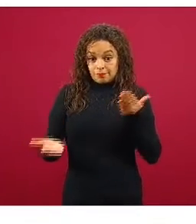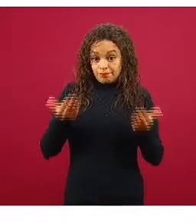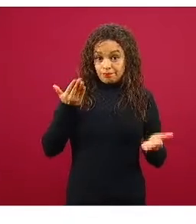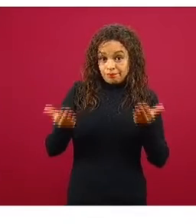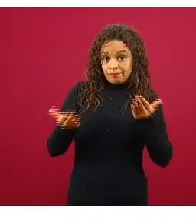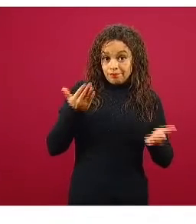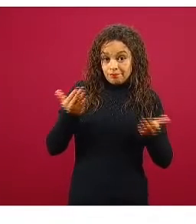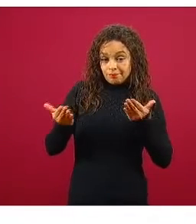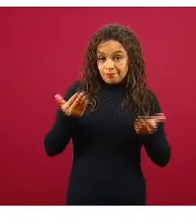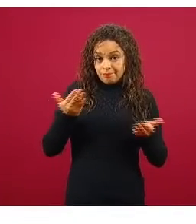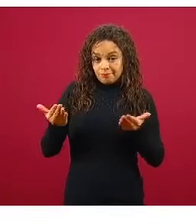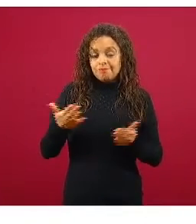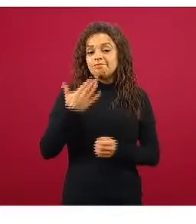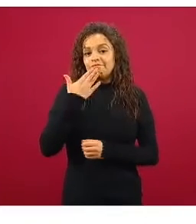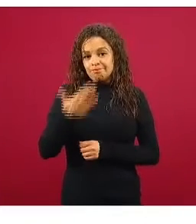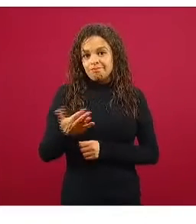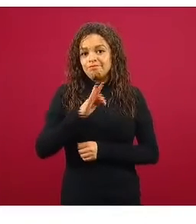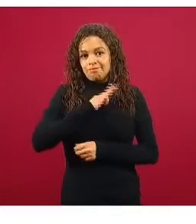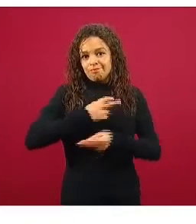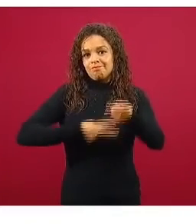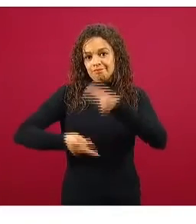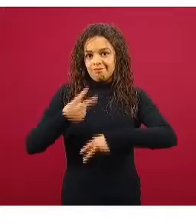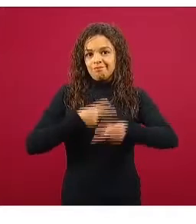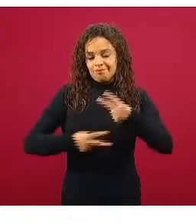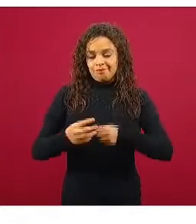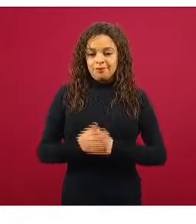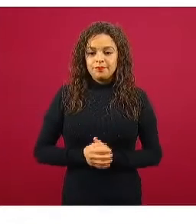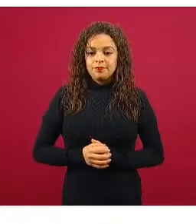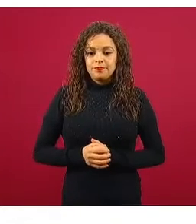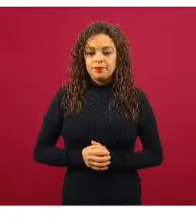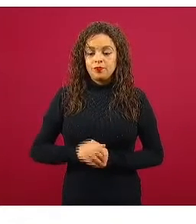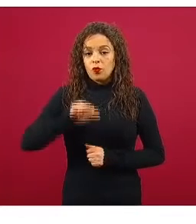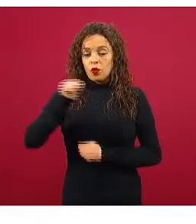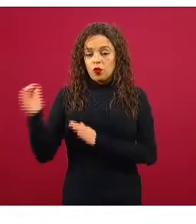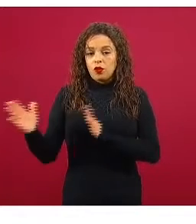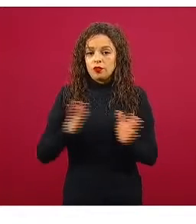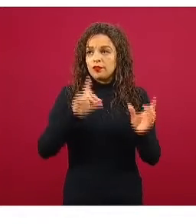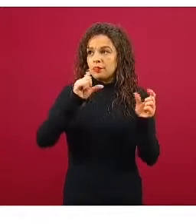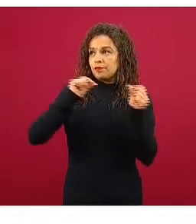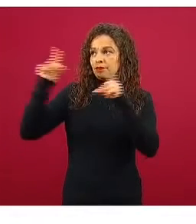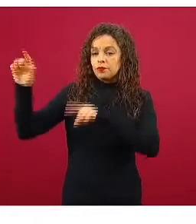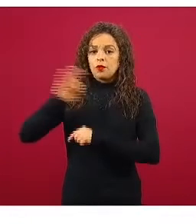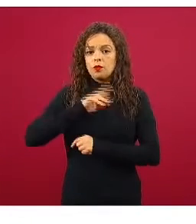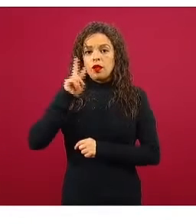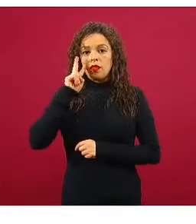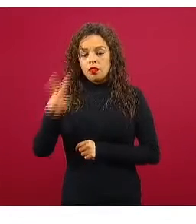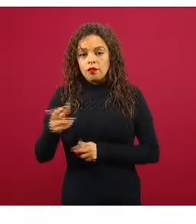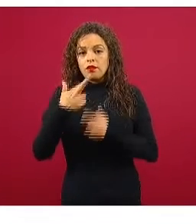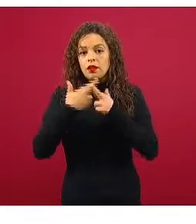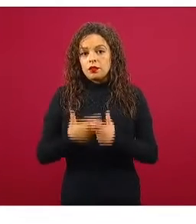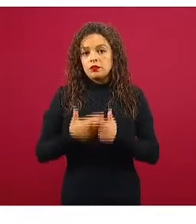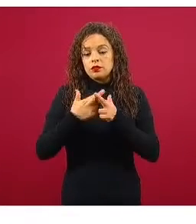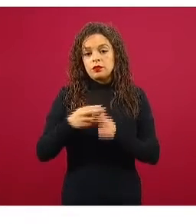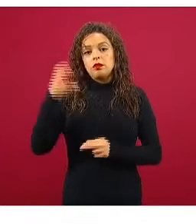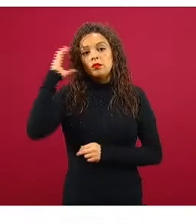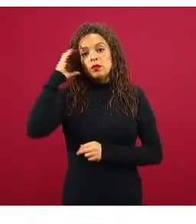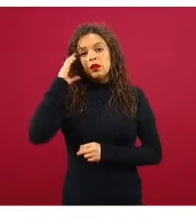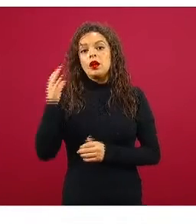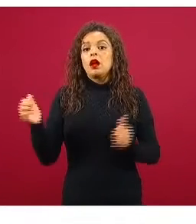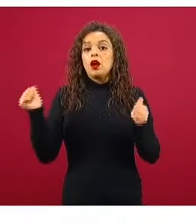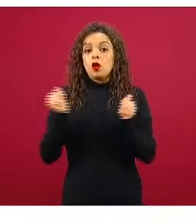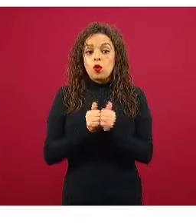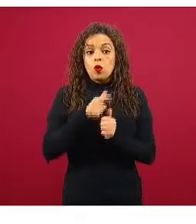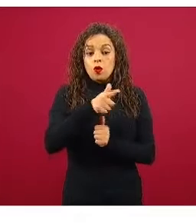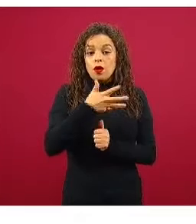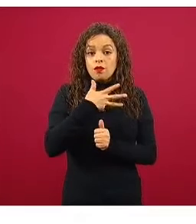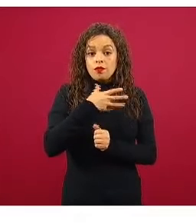entre uno y el otro. En la siguiente diapositiva vemos la disponibilidad específica para las camas con ventilador, es decir, aquellas que